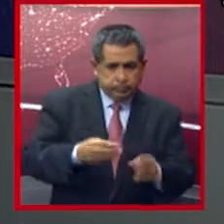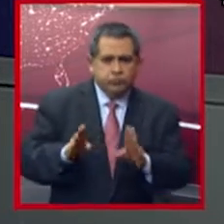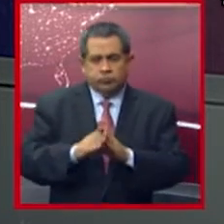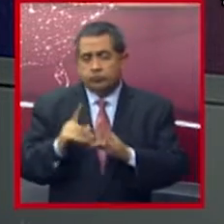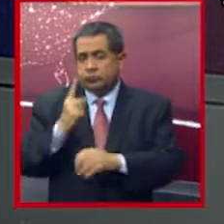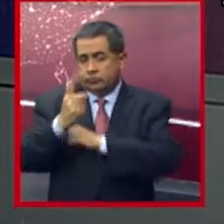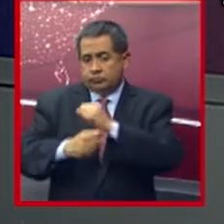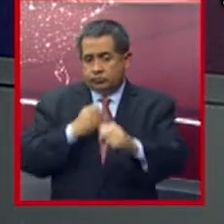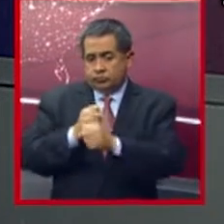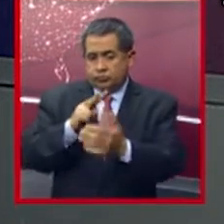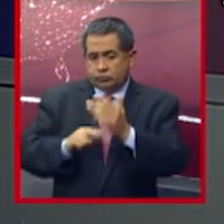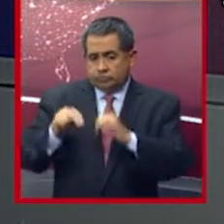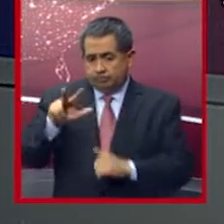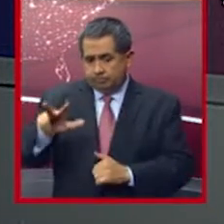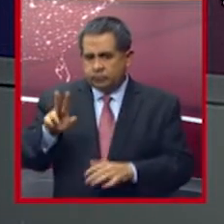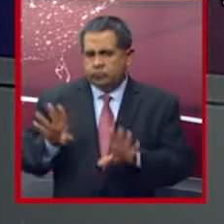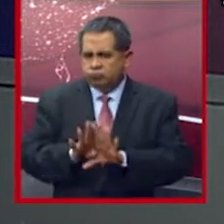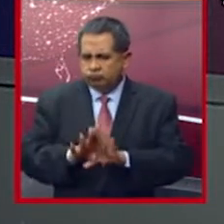para 2018.